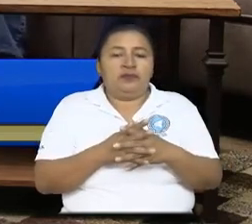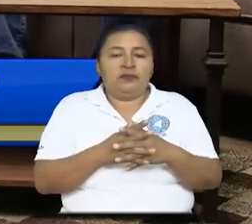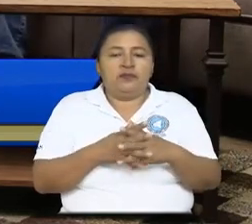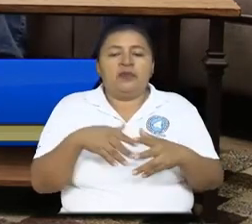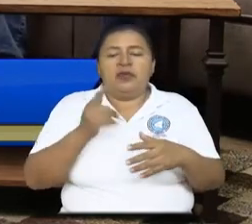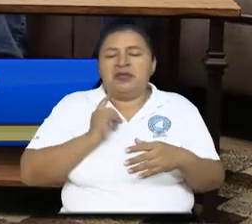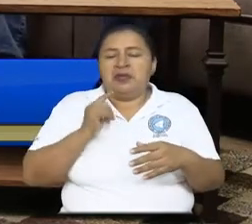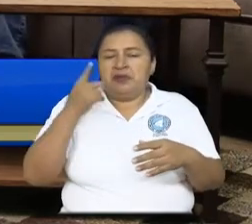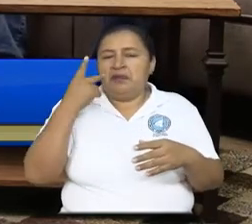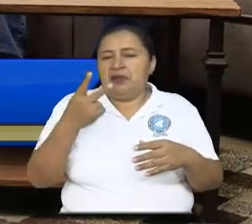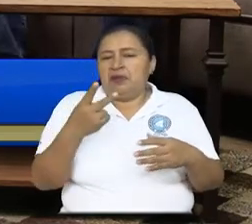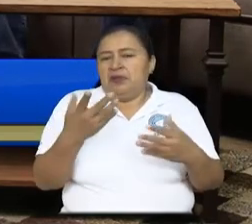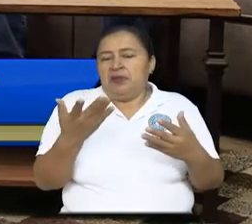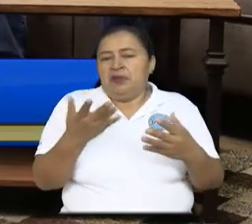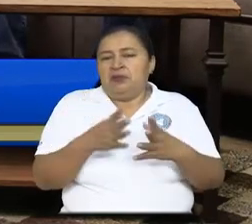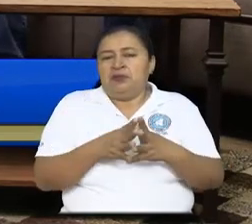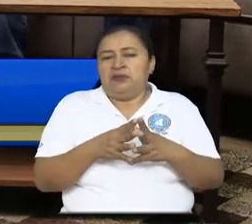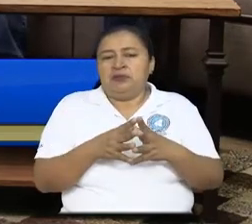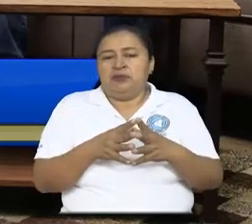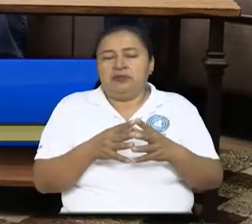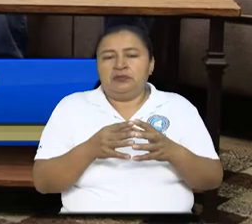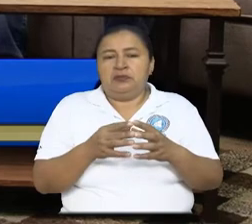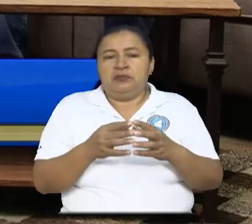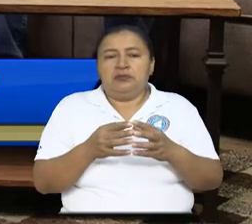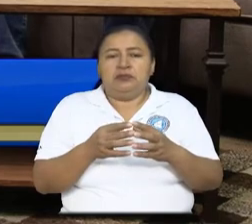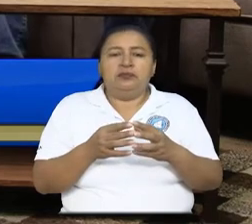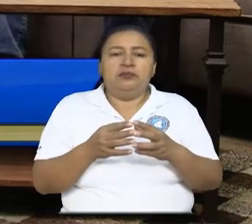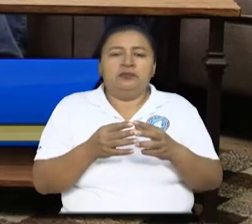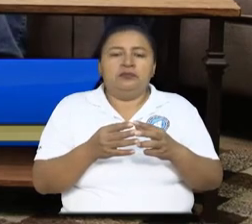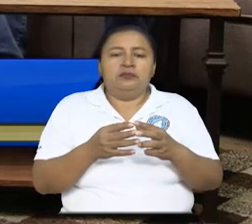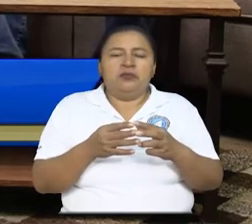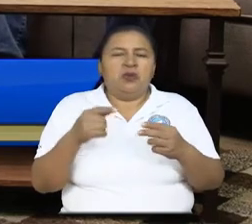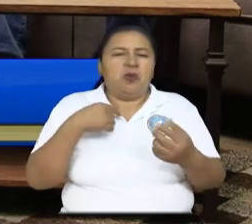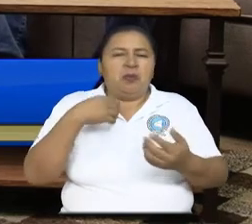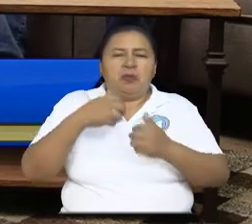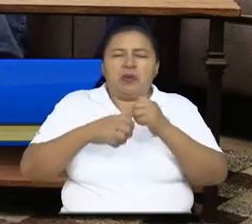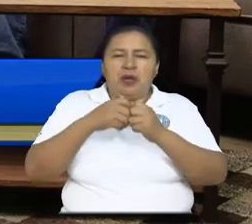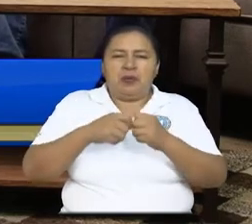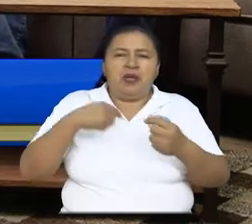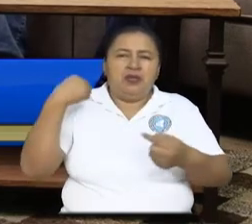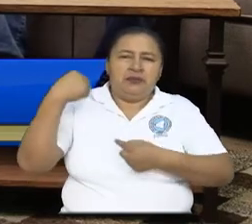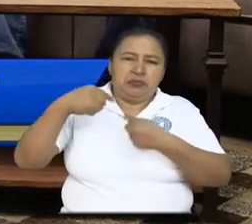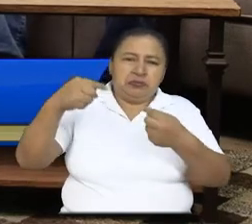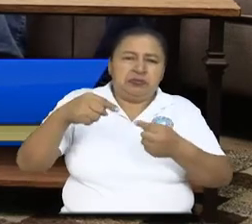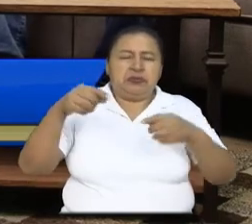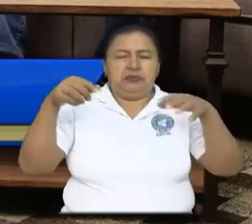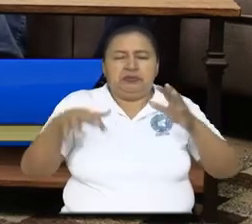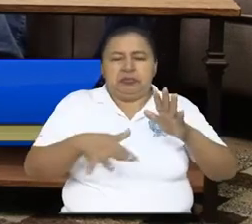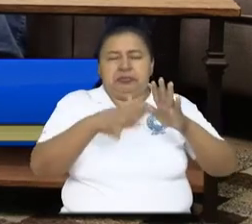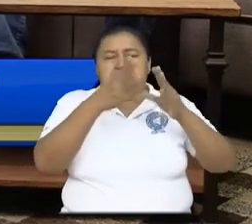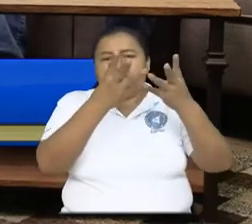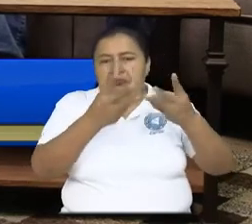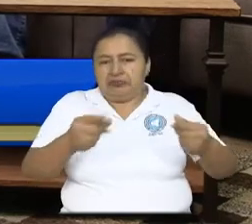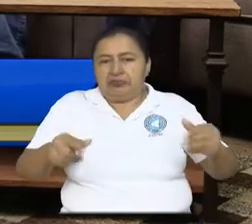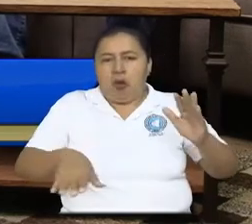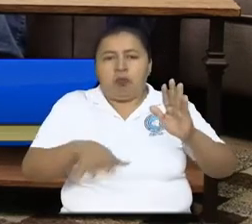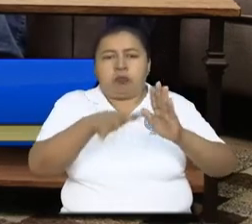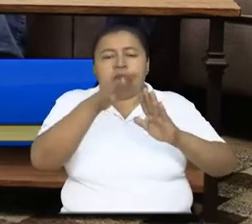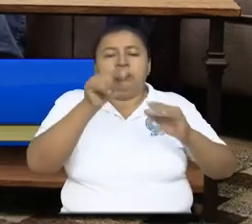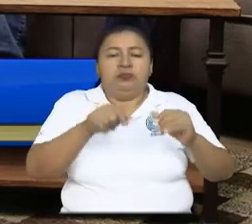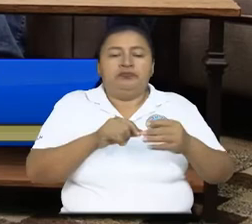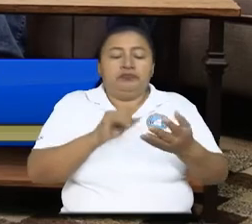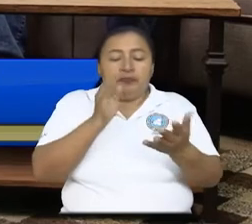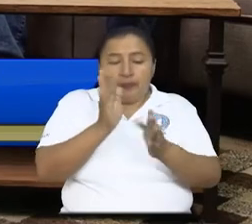qué tiene que ver con desastre o ante emergencia pues el segundo el segundo